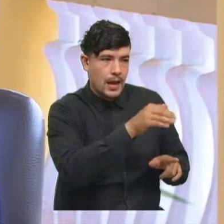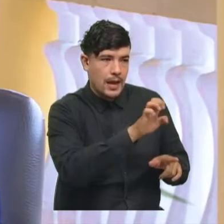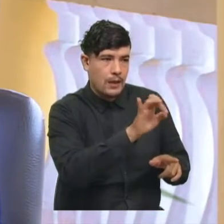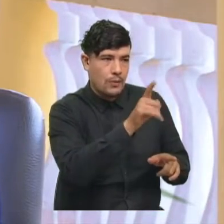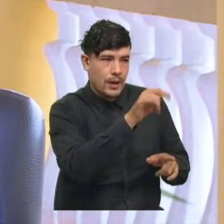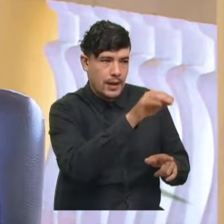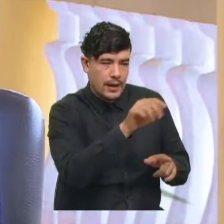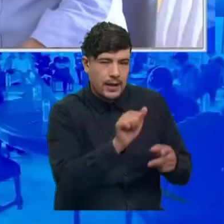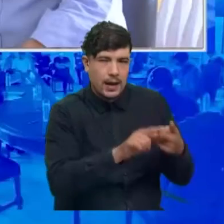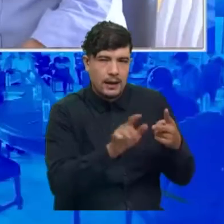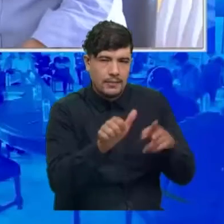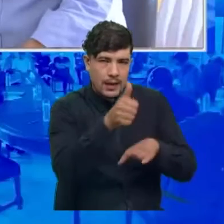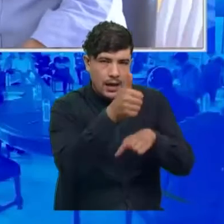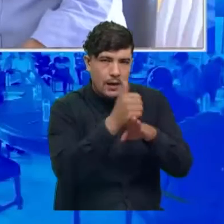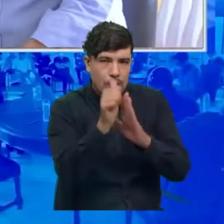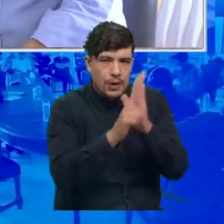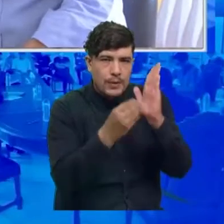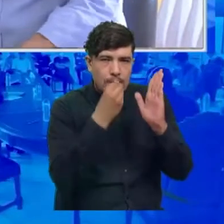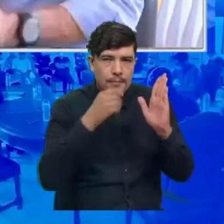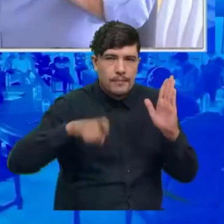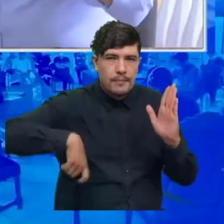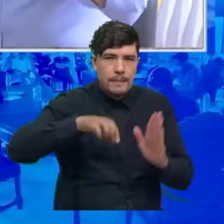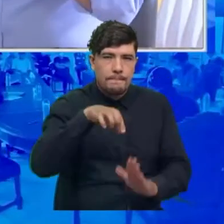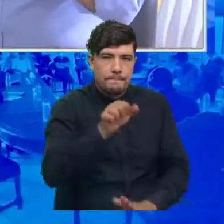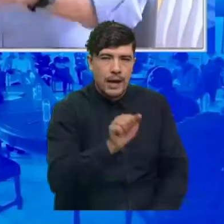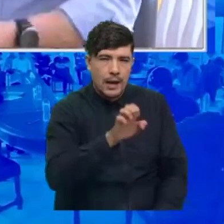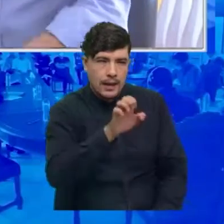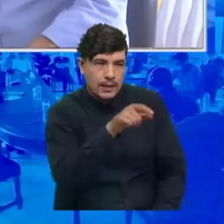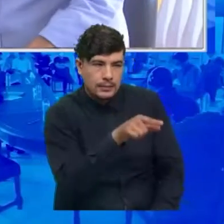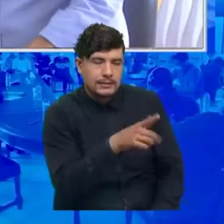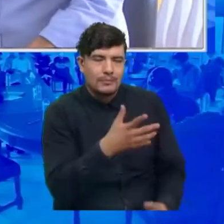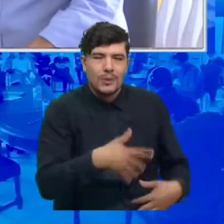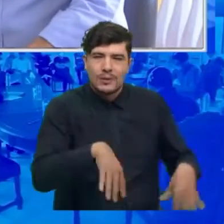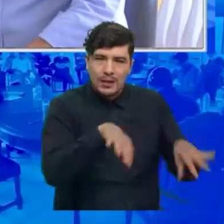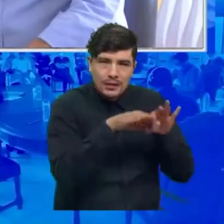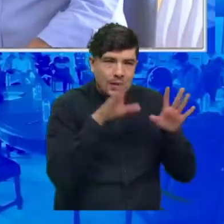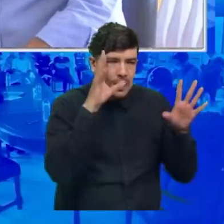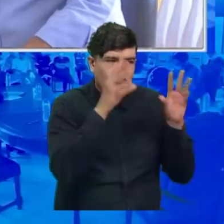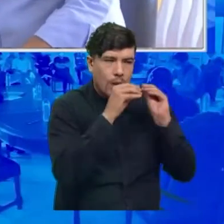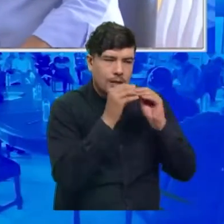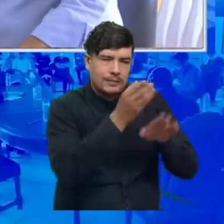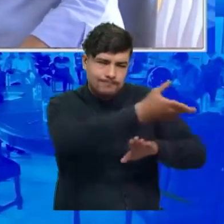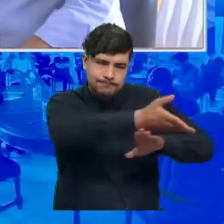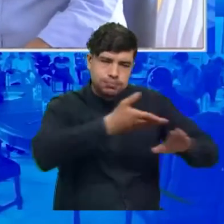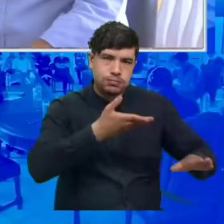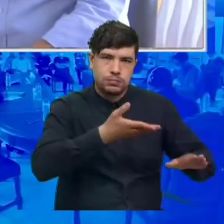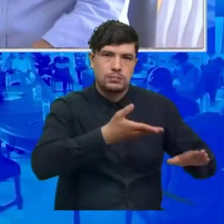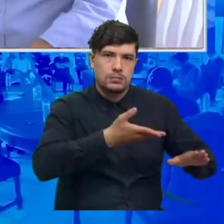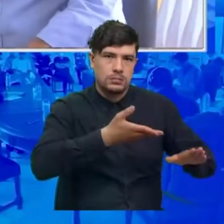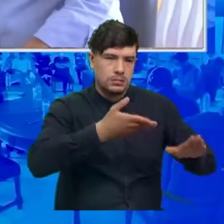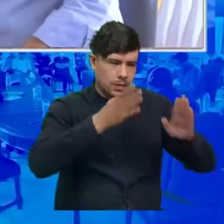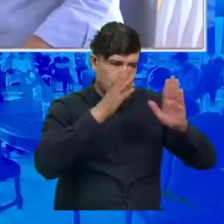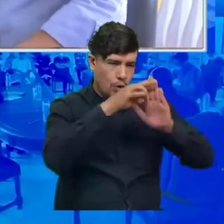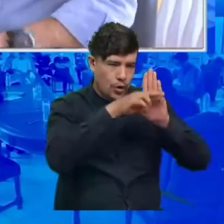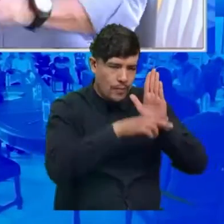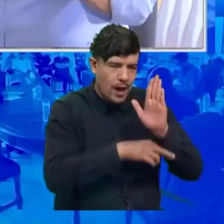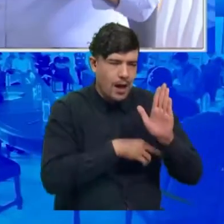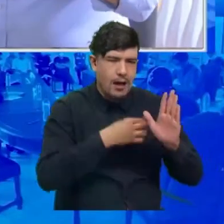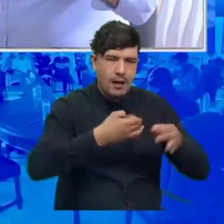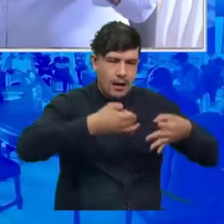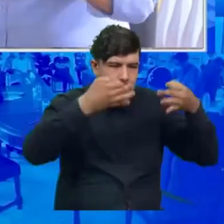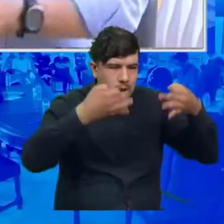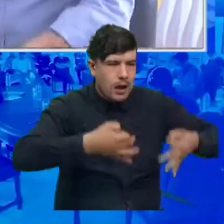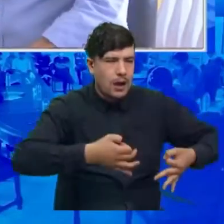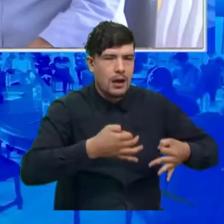país y que con todo su equipo tenemos que trabajar todos estar desde los supervisores manipuladores